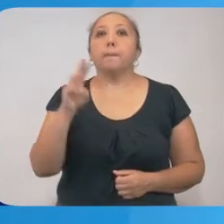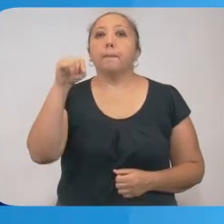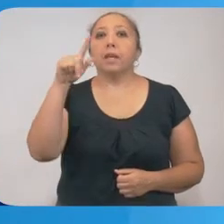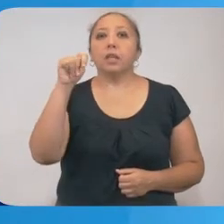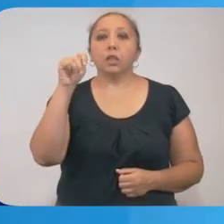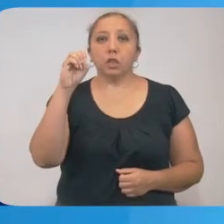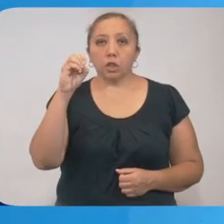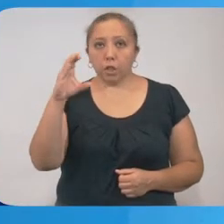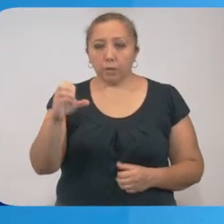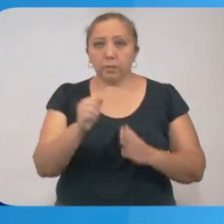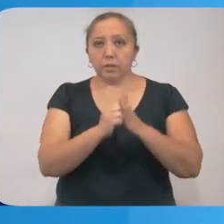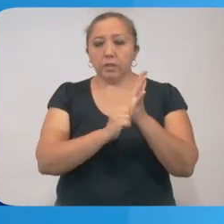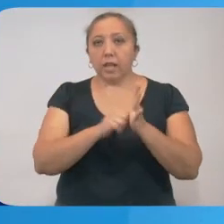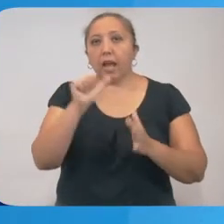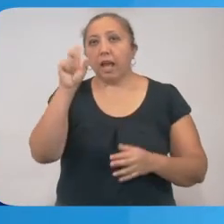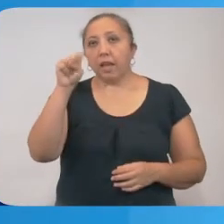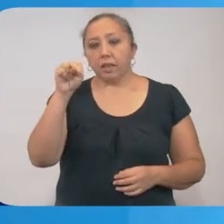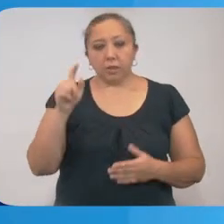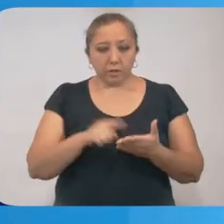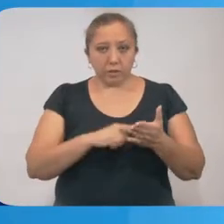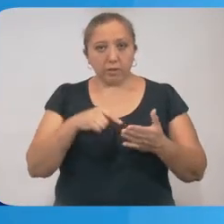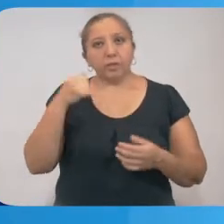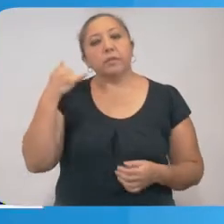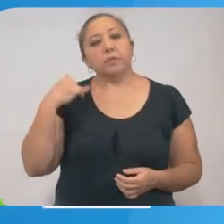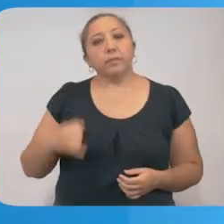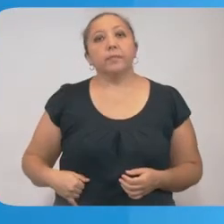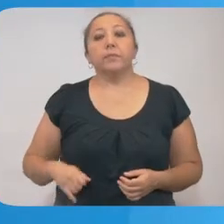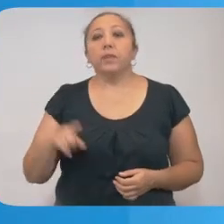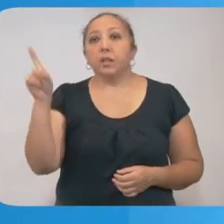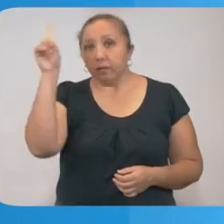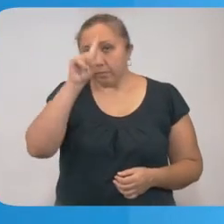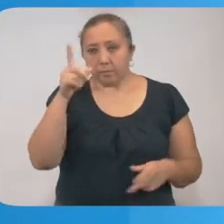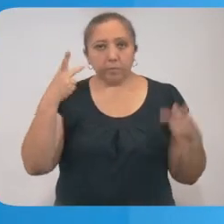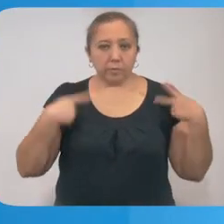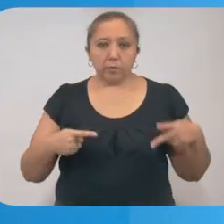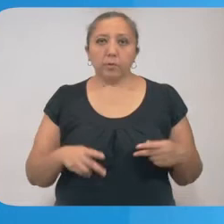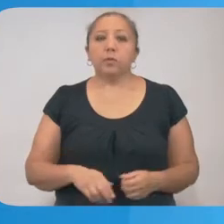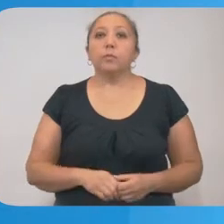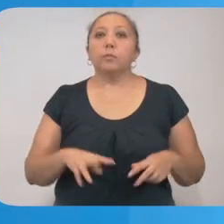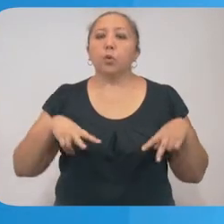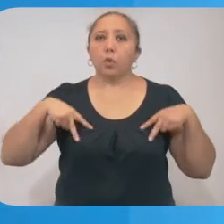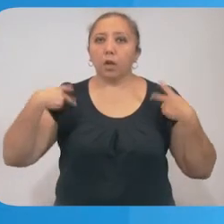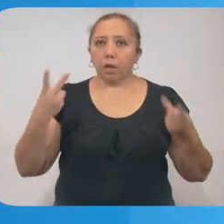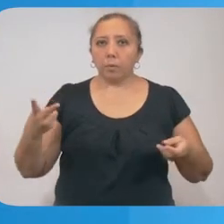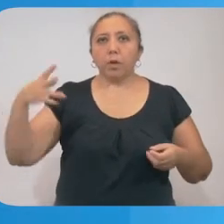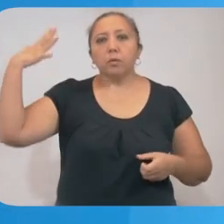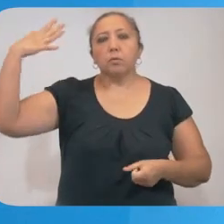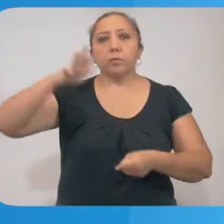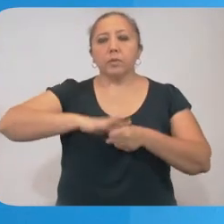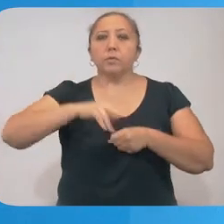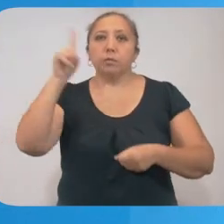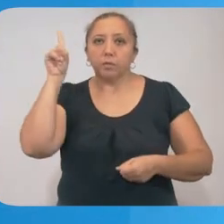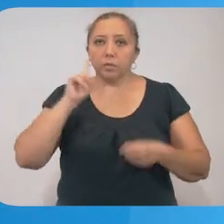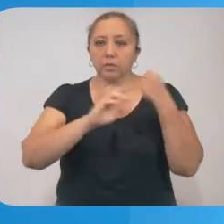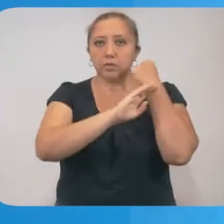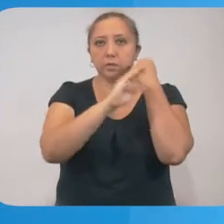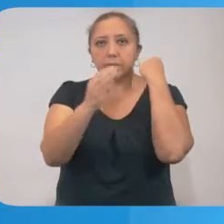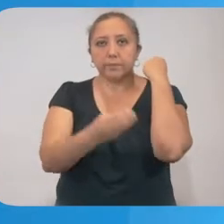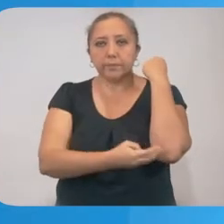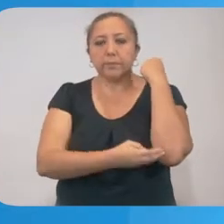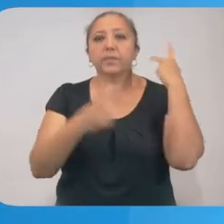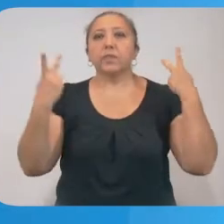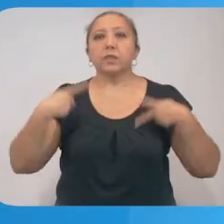aplicación Meditoc para los sistemas Android y Apple. Recomendamos a la población vulnerable como adultos mayores, mujeres